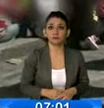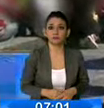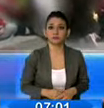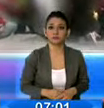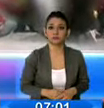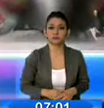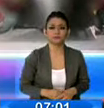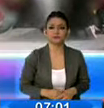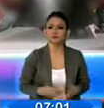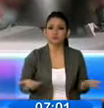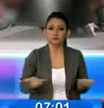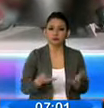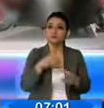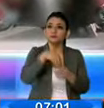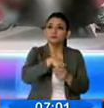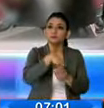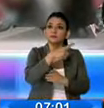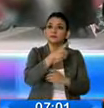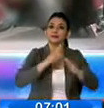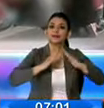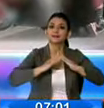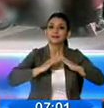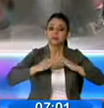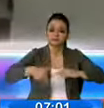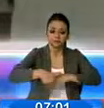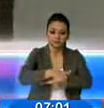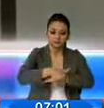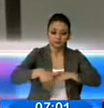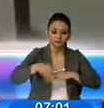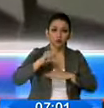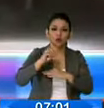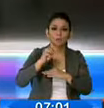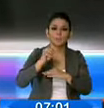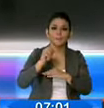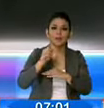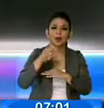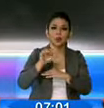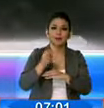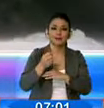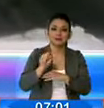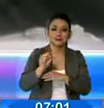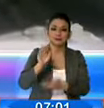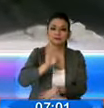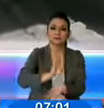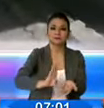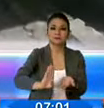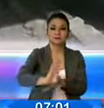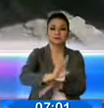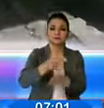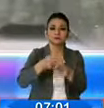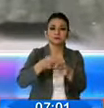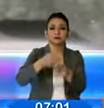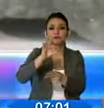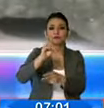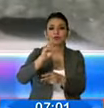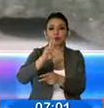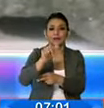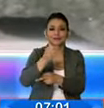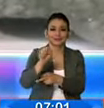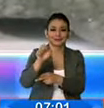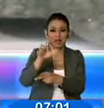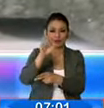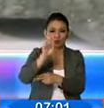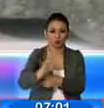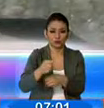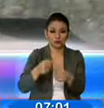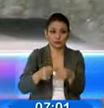Todo sucedió en el interior de esta casa ubicada en la esquina de las calles Omaguas y El Rosario en el sector de La Forestal. Según el relato de los vecinos, los hermanos